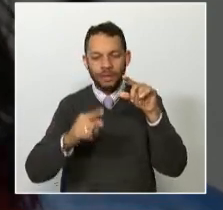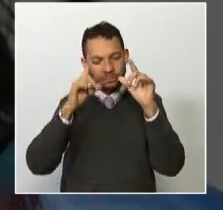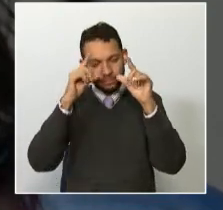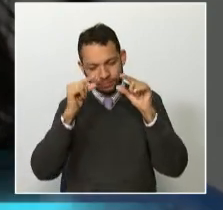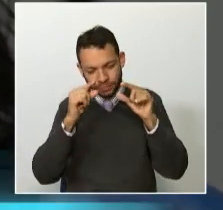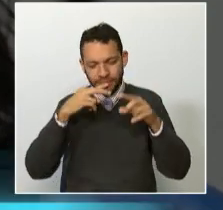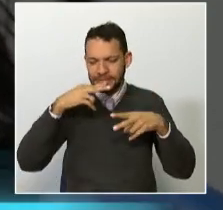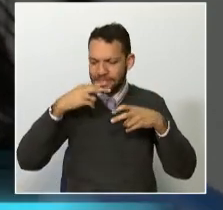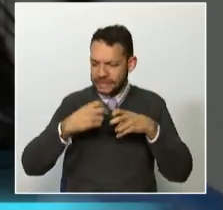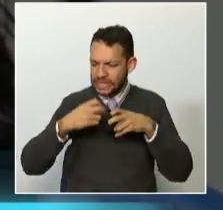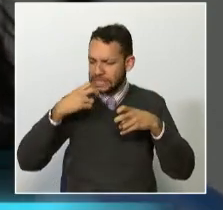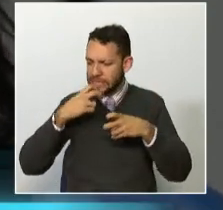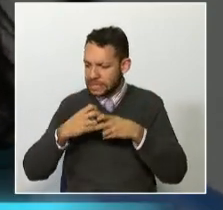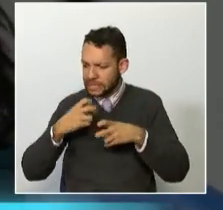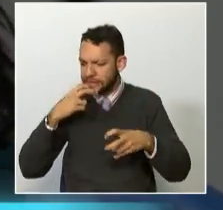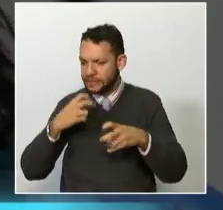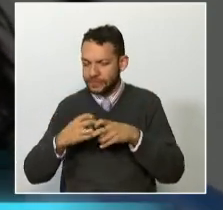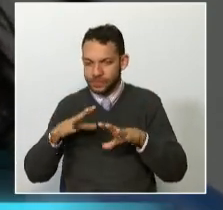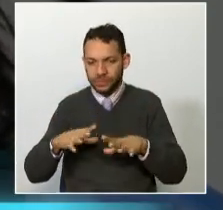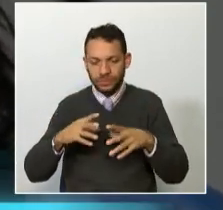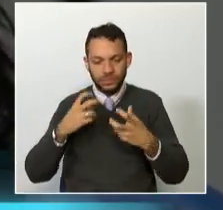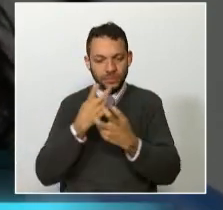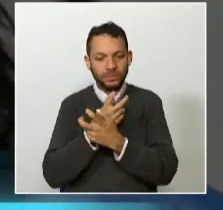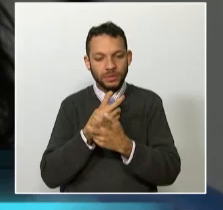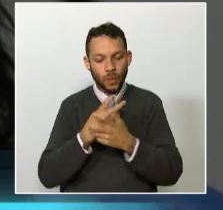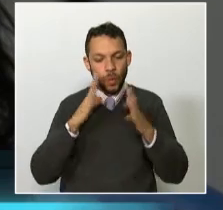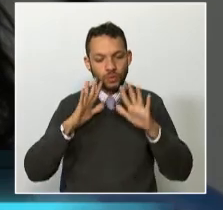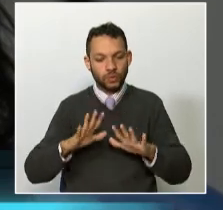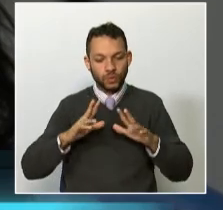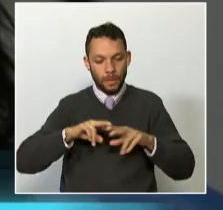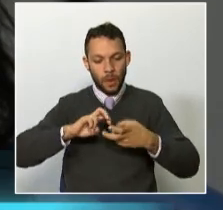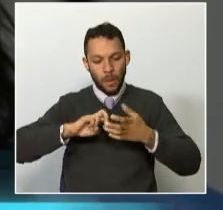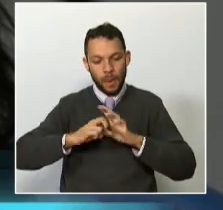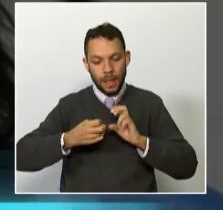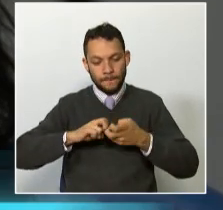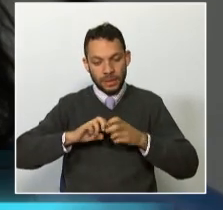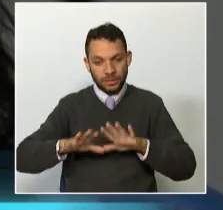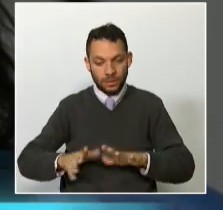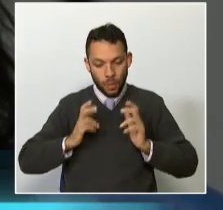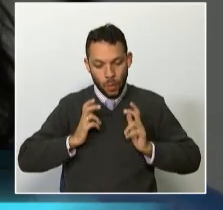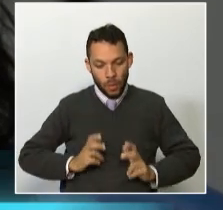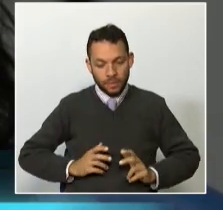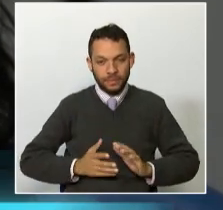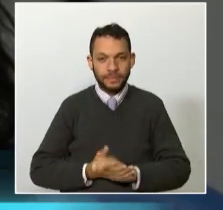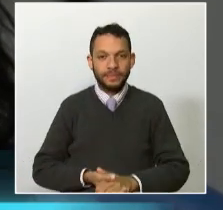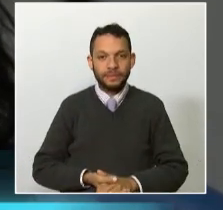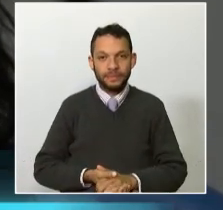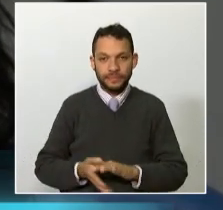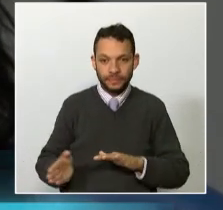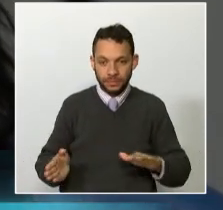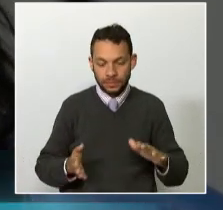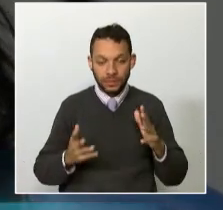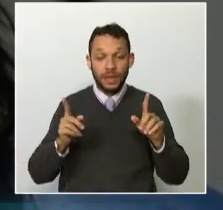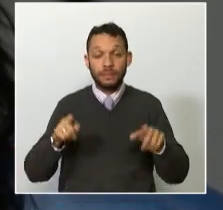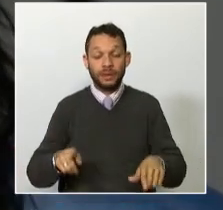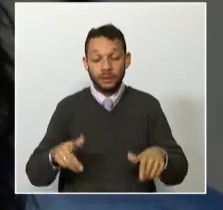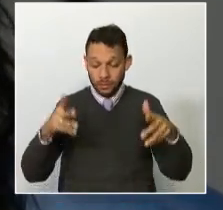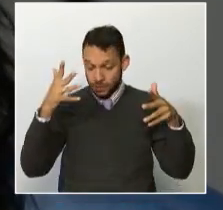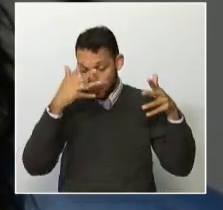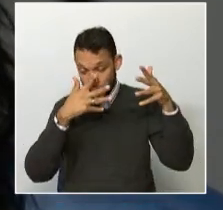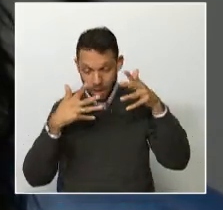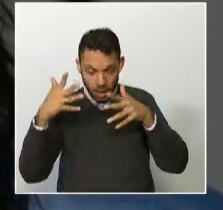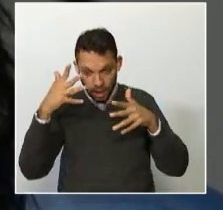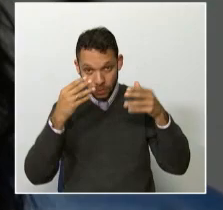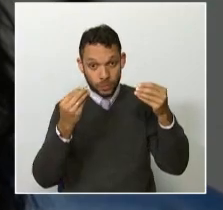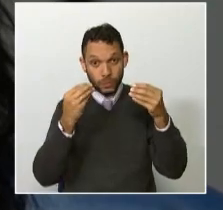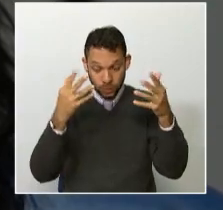con la articulación temporomandibular, que es de tratamiento de ellos, de los odontólogos. Los mareos.